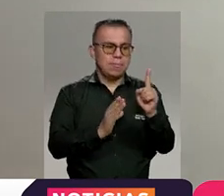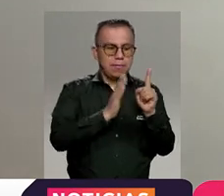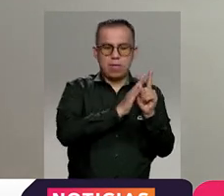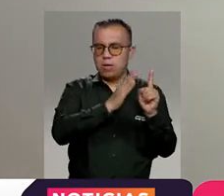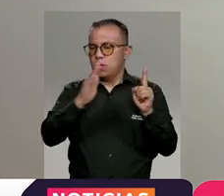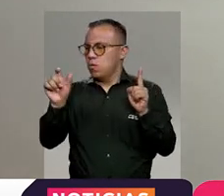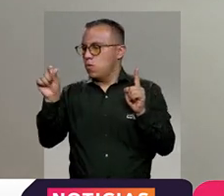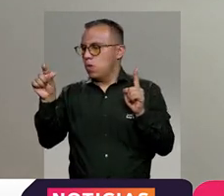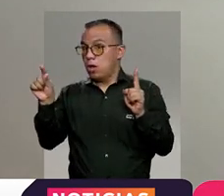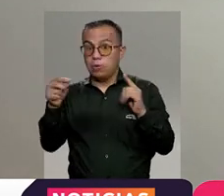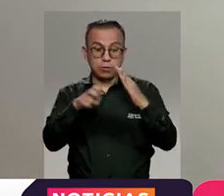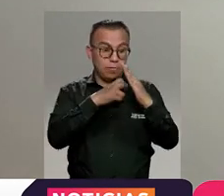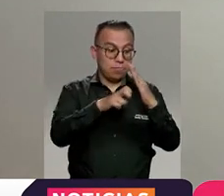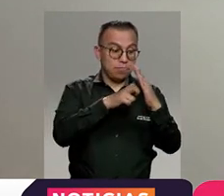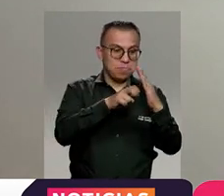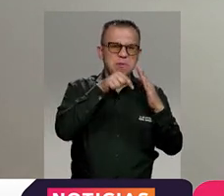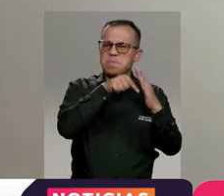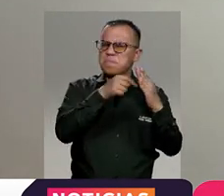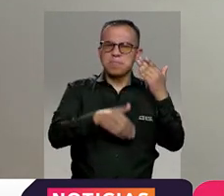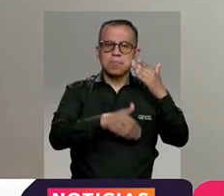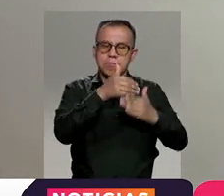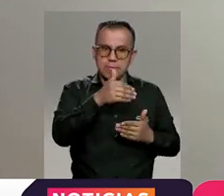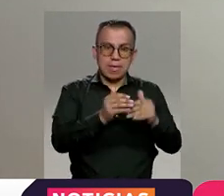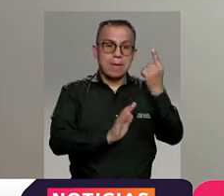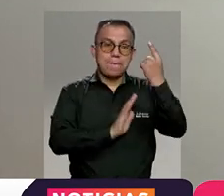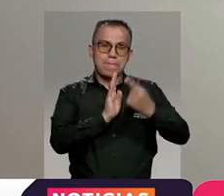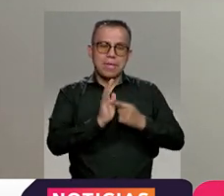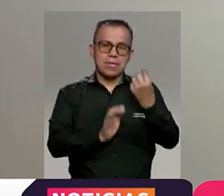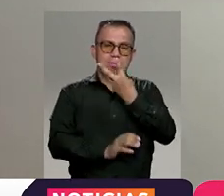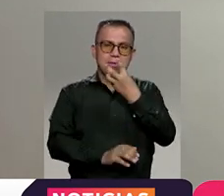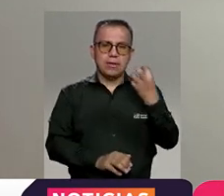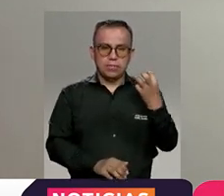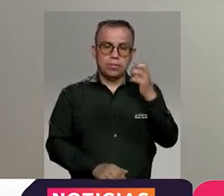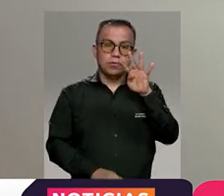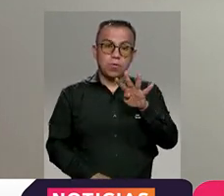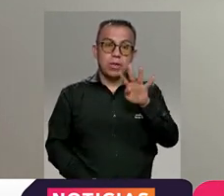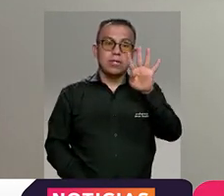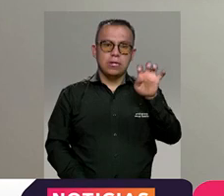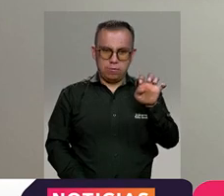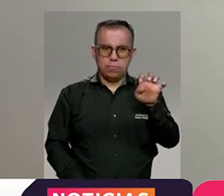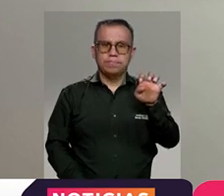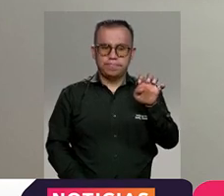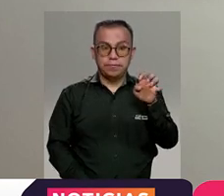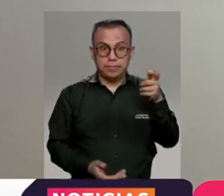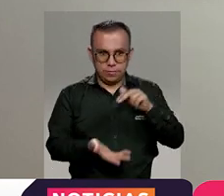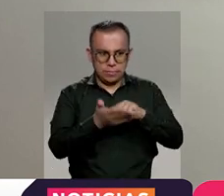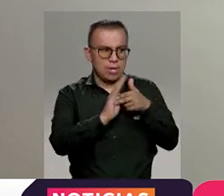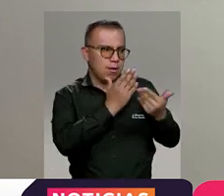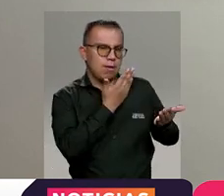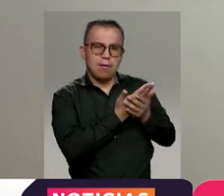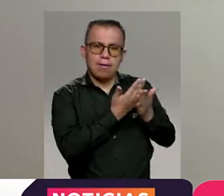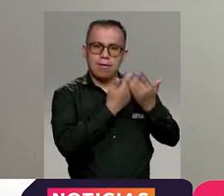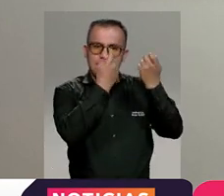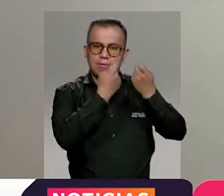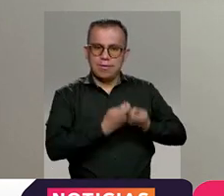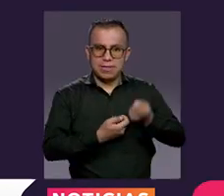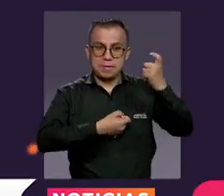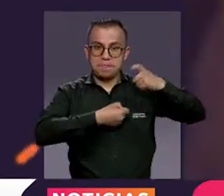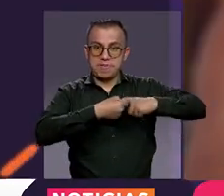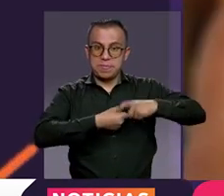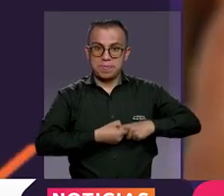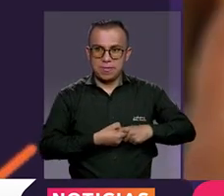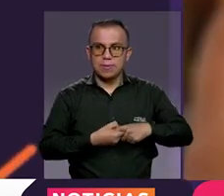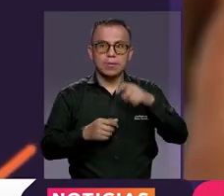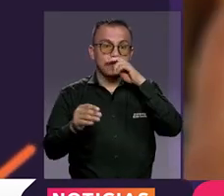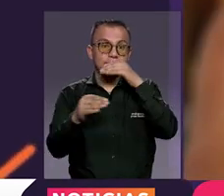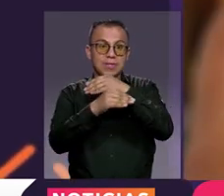en jardines sociales estamos atendiendo a mil 349 que son los datos que tenemos aquí de matrícula de